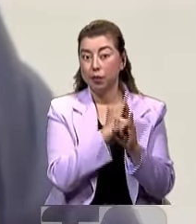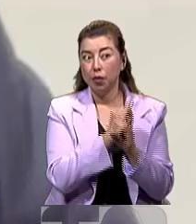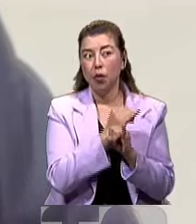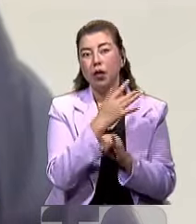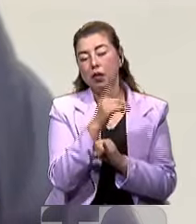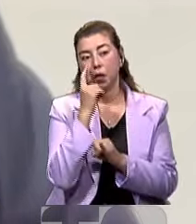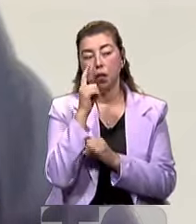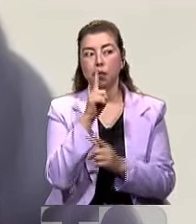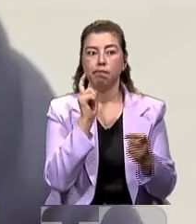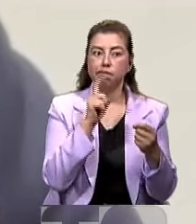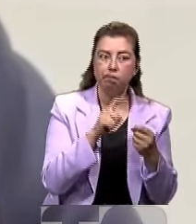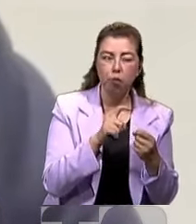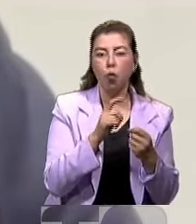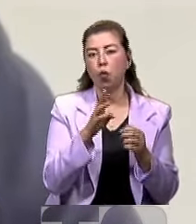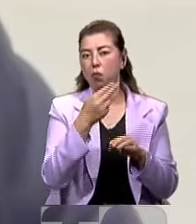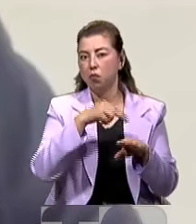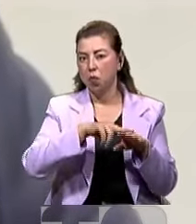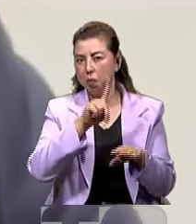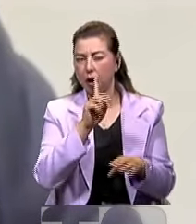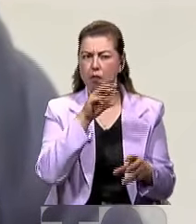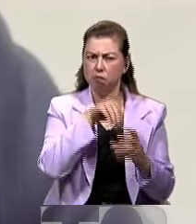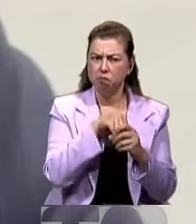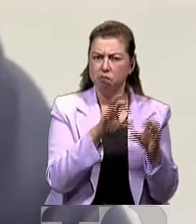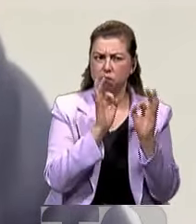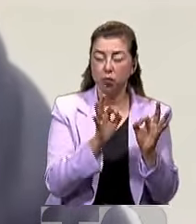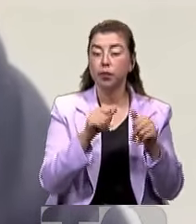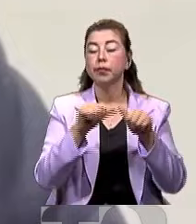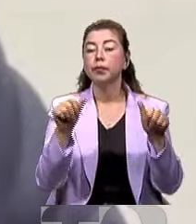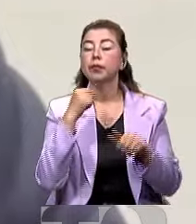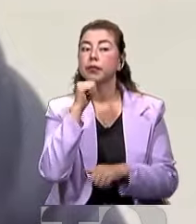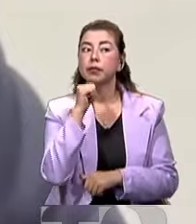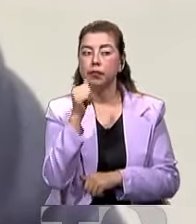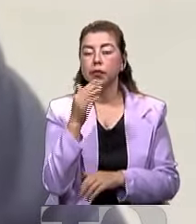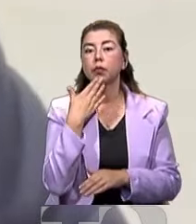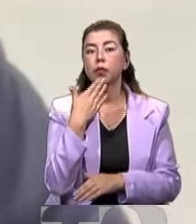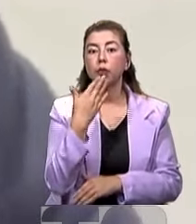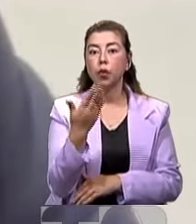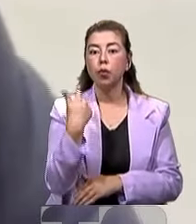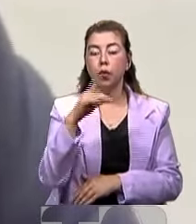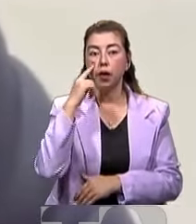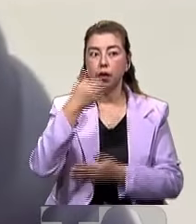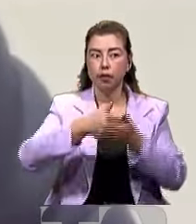parcial, hay intervención integral, pero no puedo adelantar criterios porque no sabemos en qué sentido era el informe de CNESID.